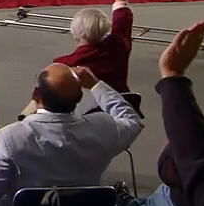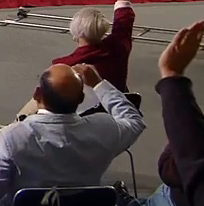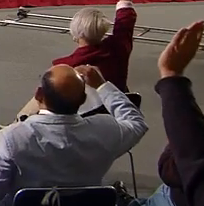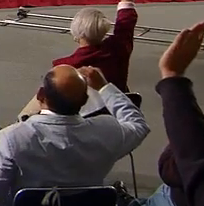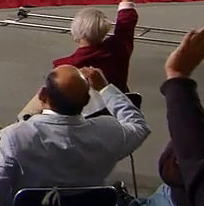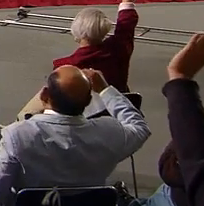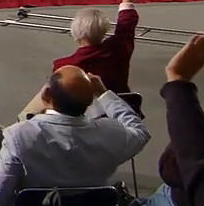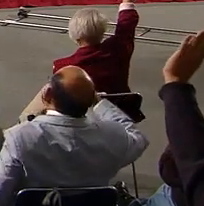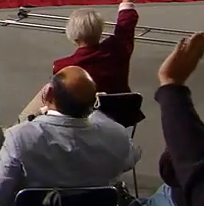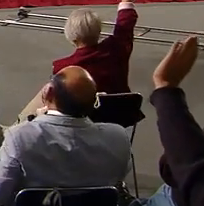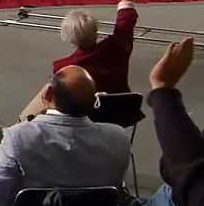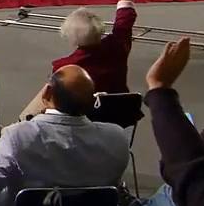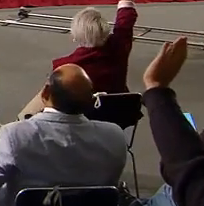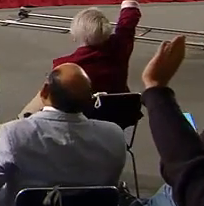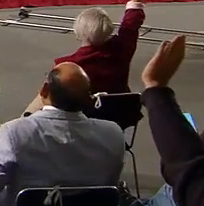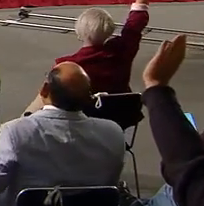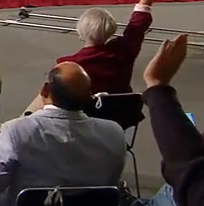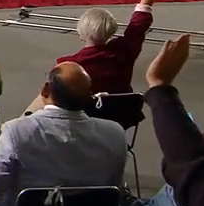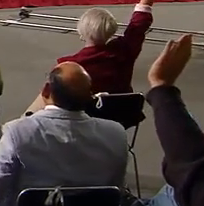Bueno, pues vamos a